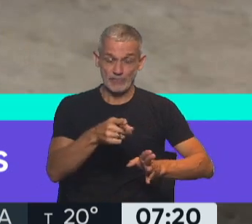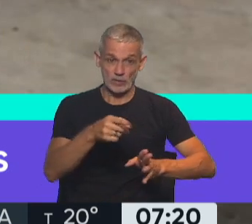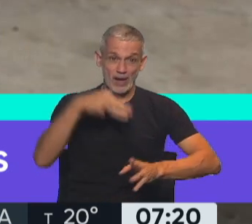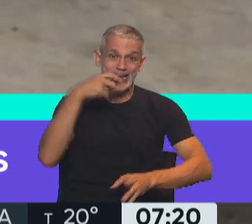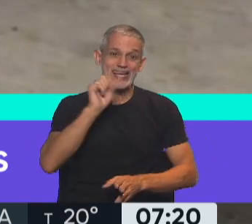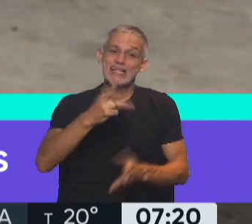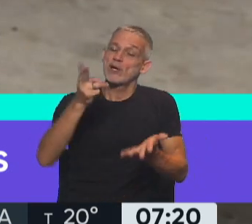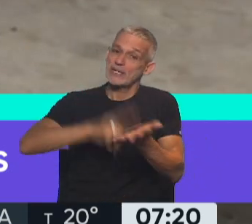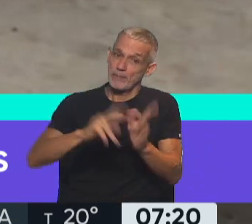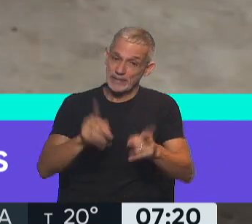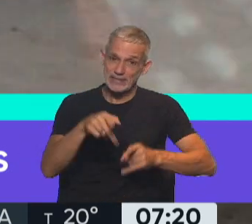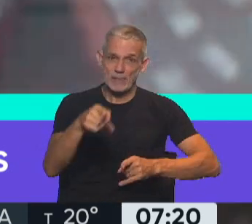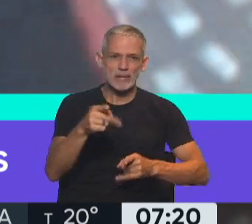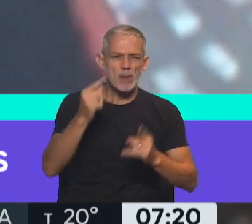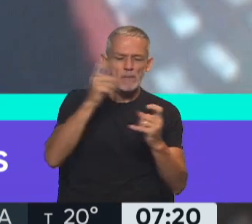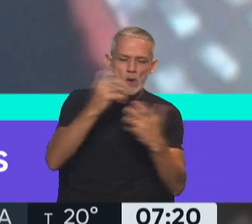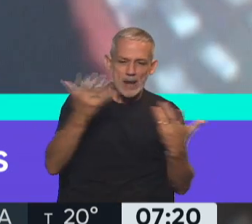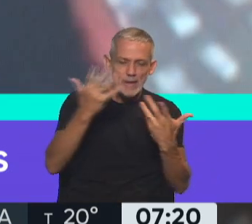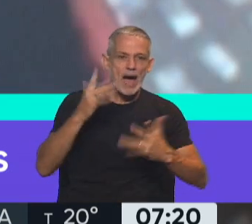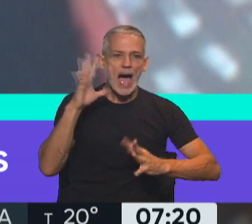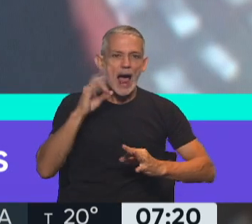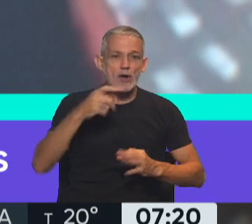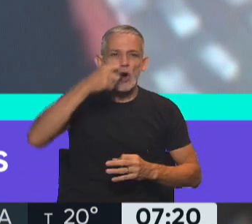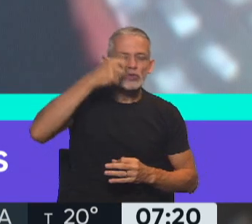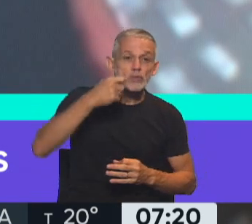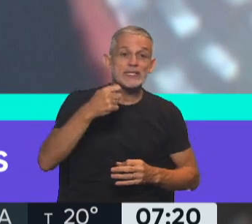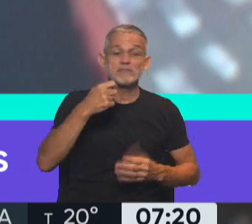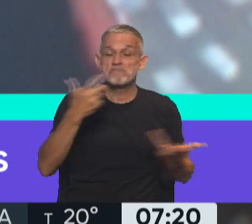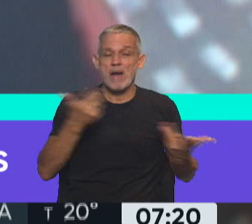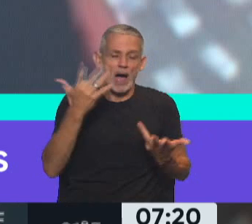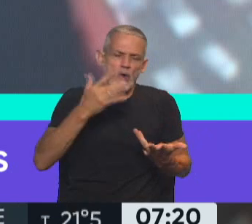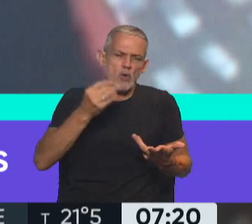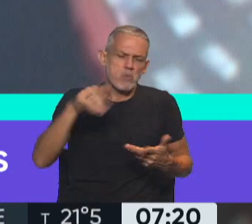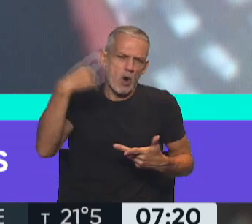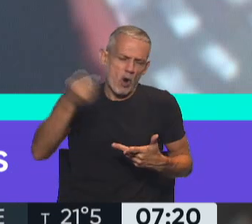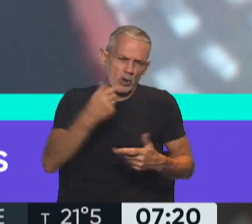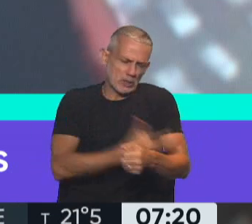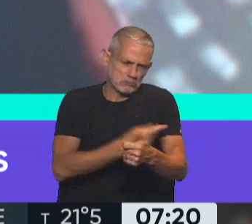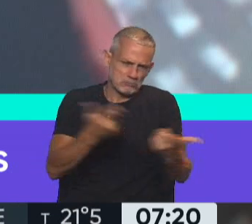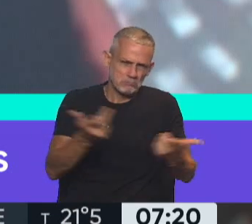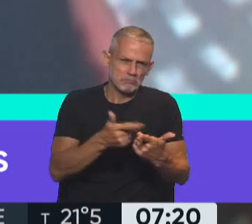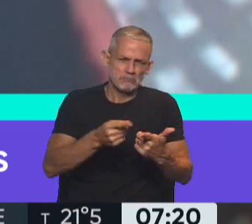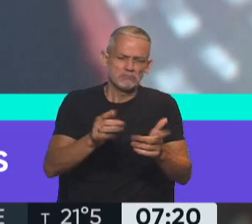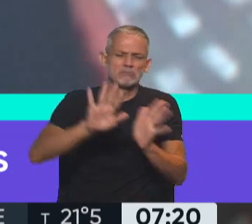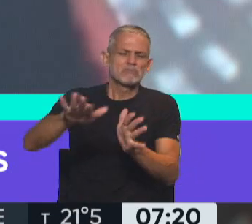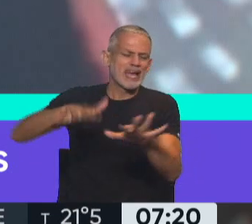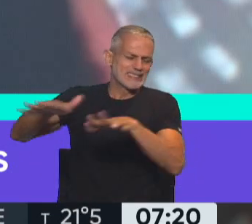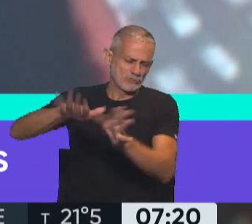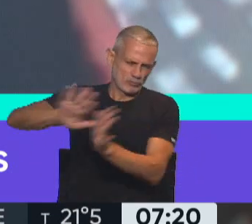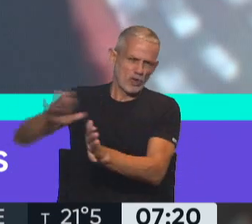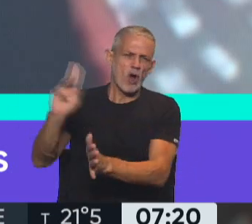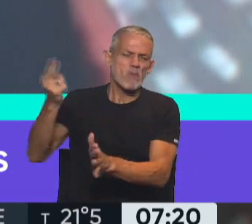también, reiterar, si tenés algún inconveniente, consumiste cocaína o alguna otra sustancia, digo, corriéndonos de esta situación